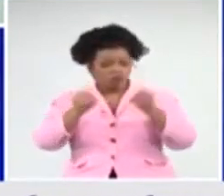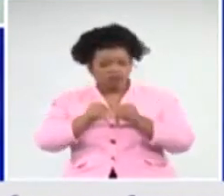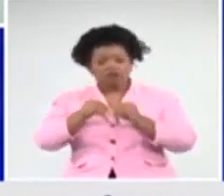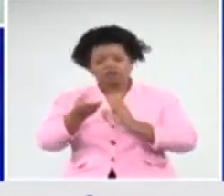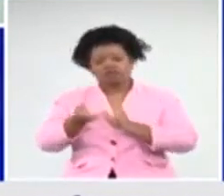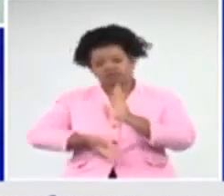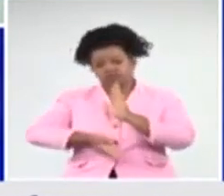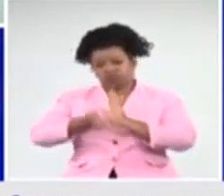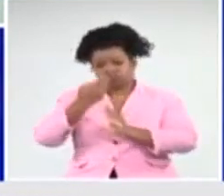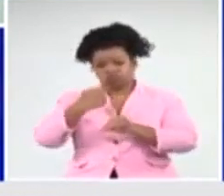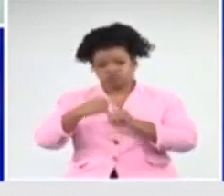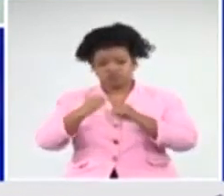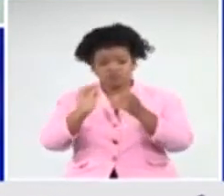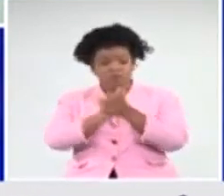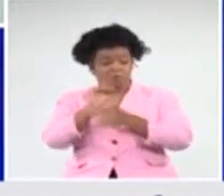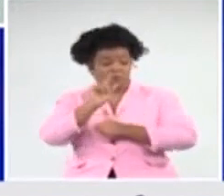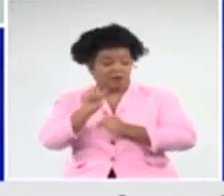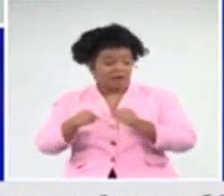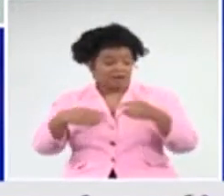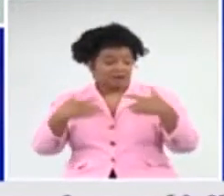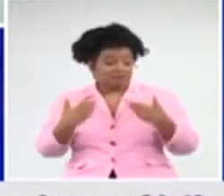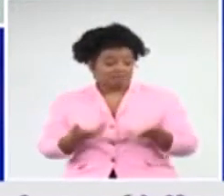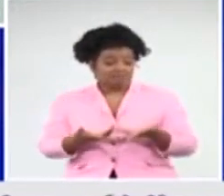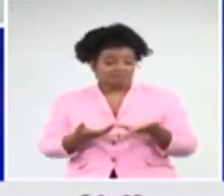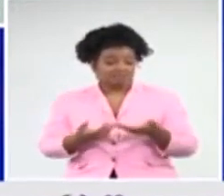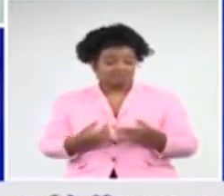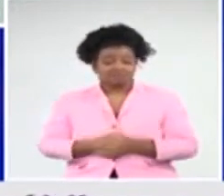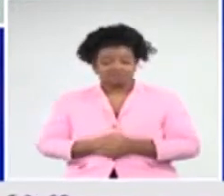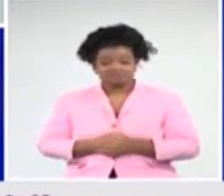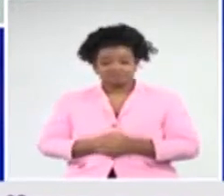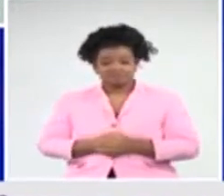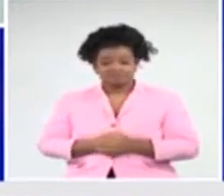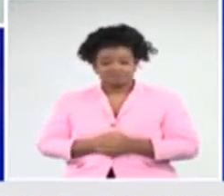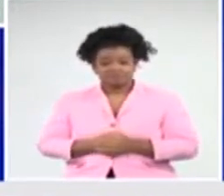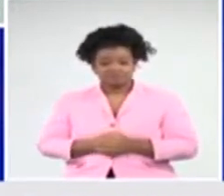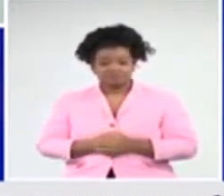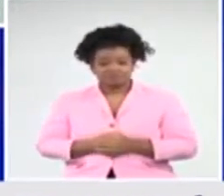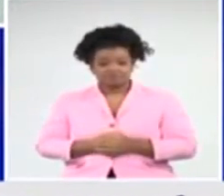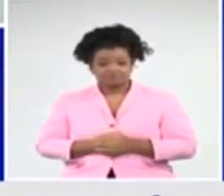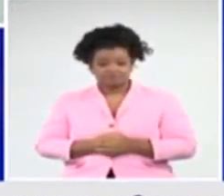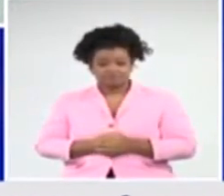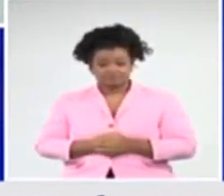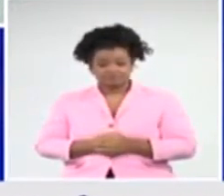casos. Mayabeque, 94 pacientes más diagnosticados ayer,